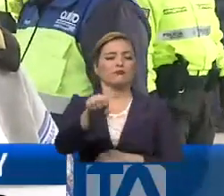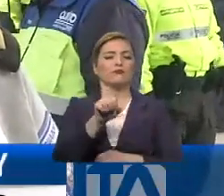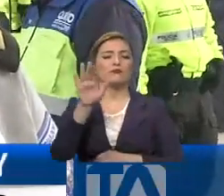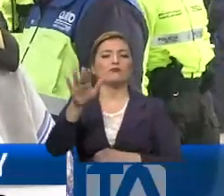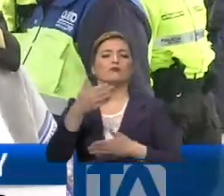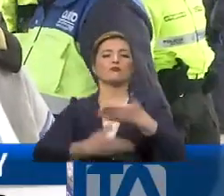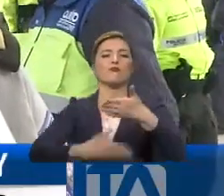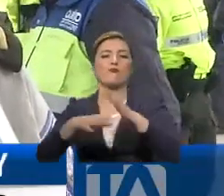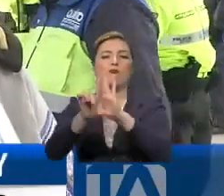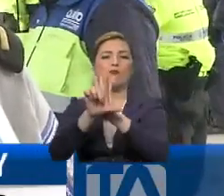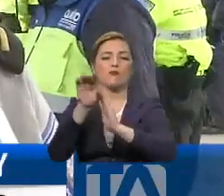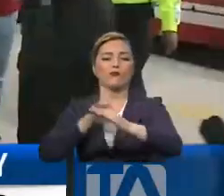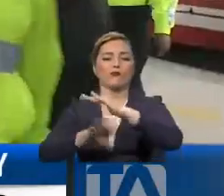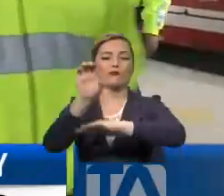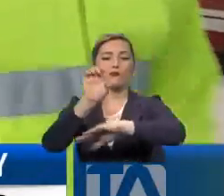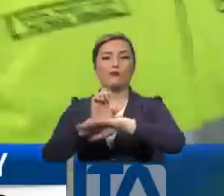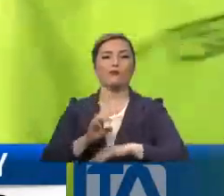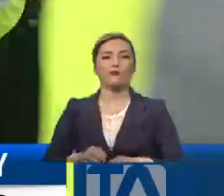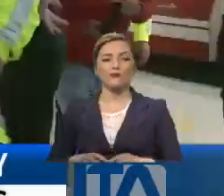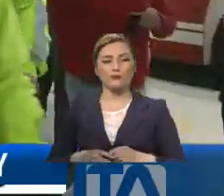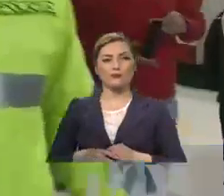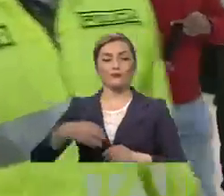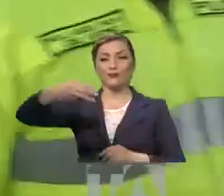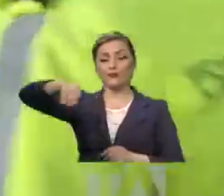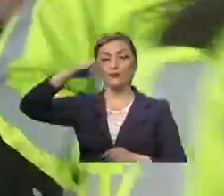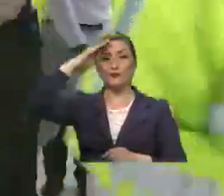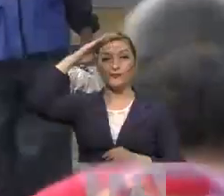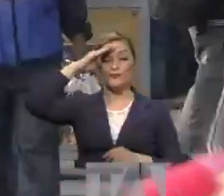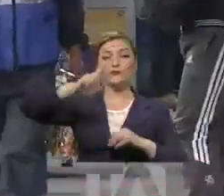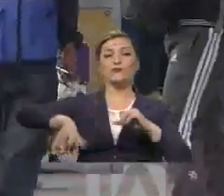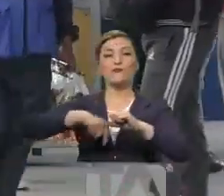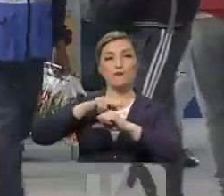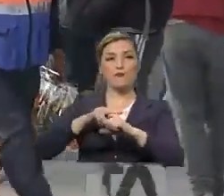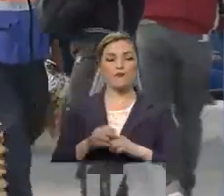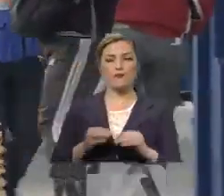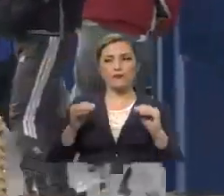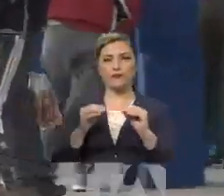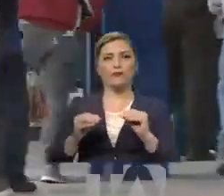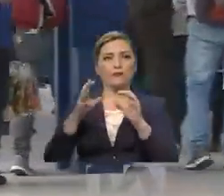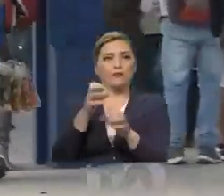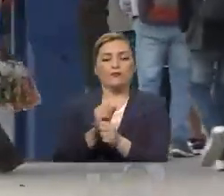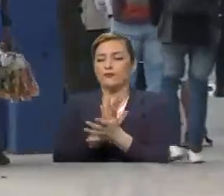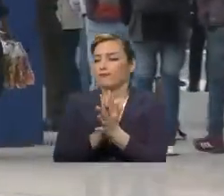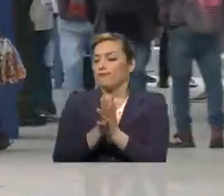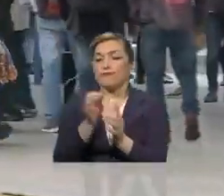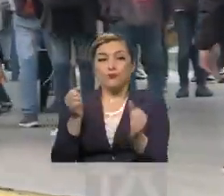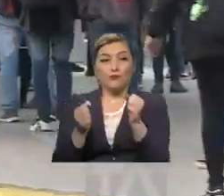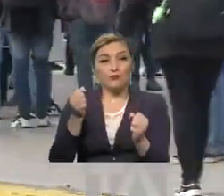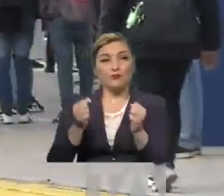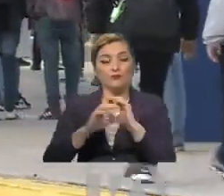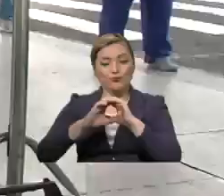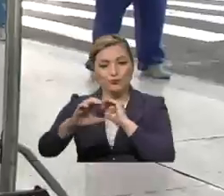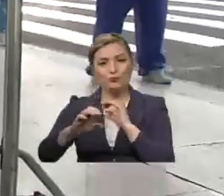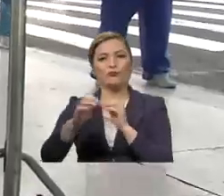sus documentos legales al ingreso al país. Desde este miércoles la Policía Nacional, frente al incremento de inseguridad en el transporte